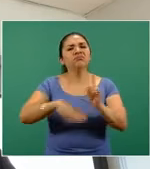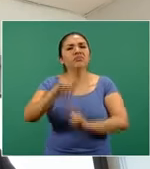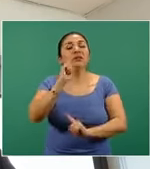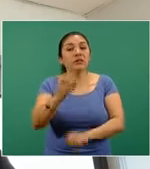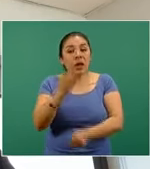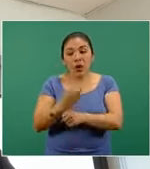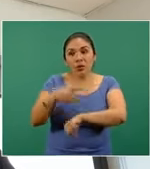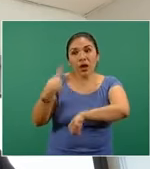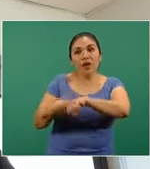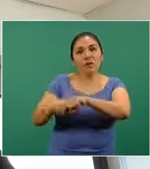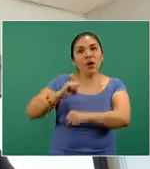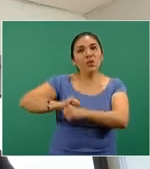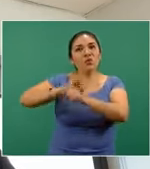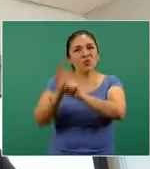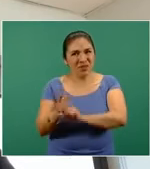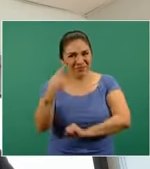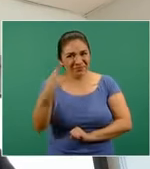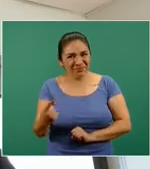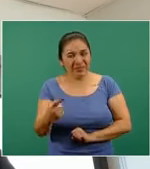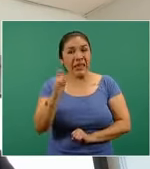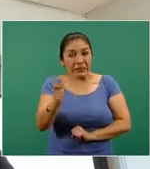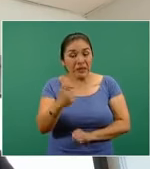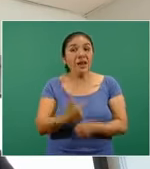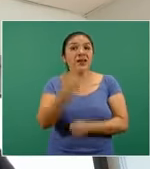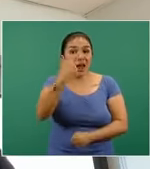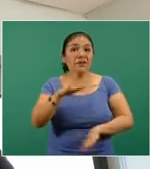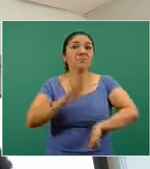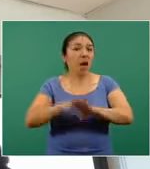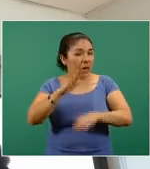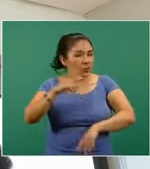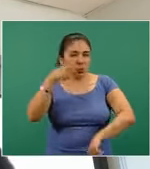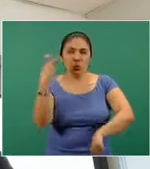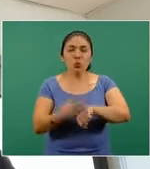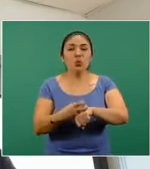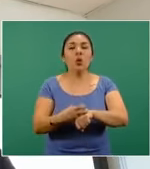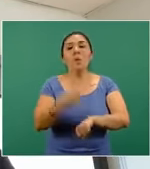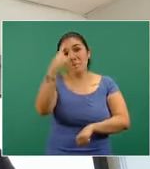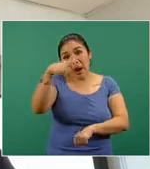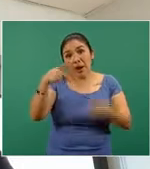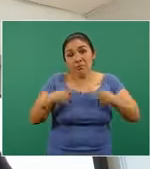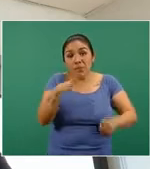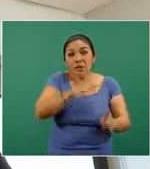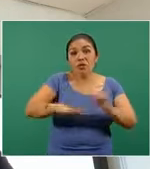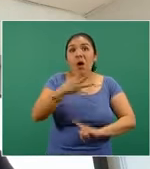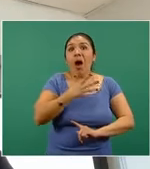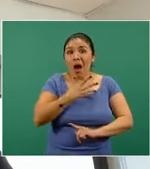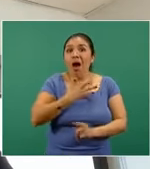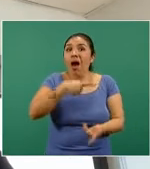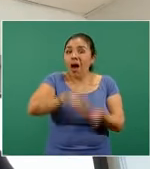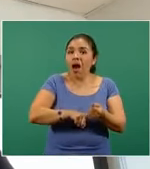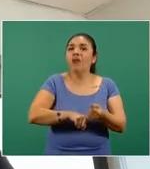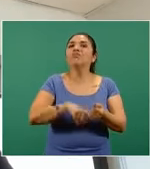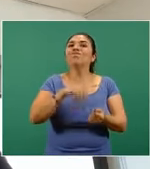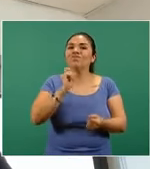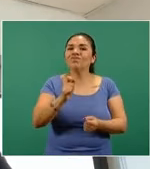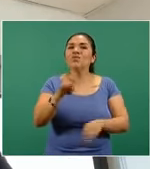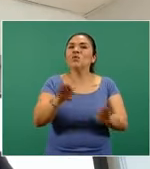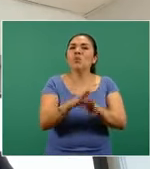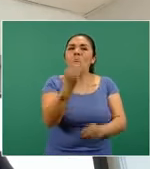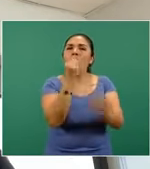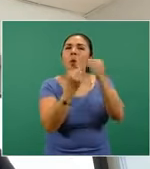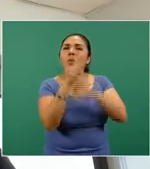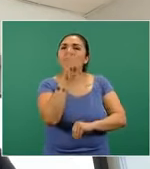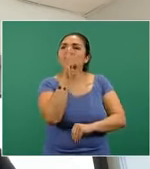la pandemia por COVID-19, que afecta en manera más severa la población que tiene condiciones derivadas de la mala